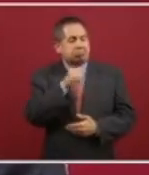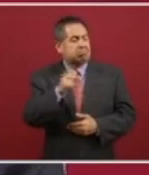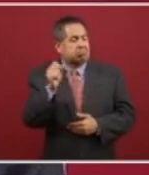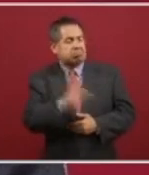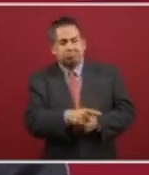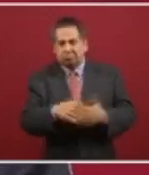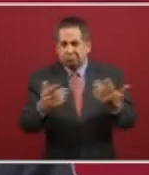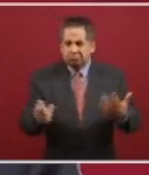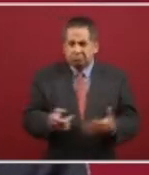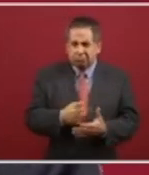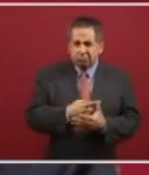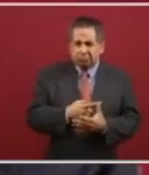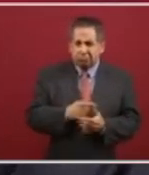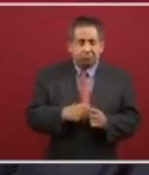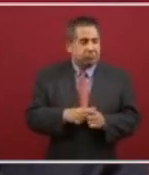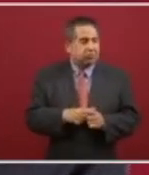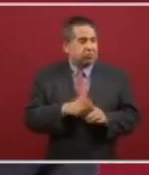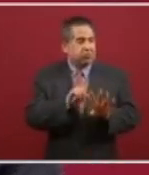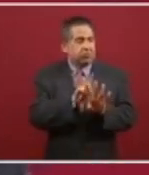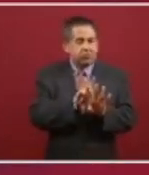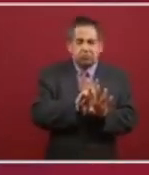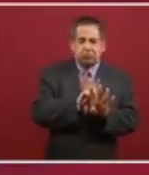Y el que se mueve no sale en la foto.